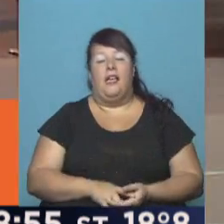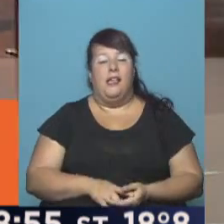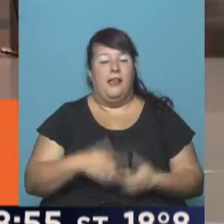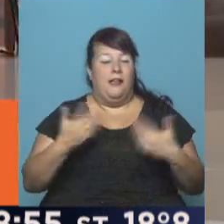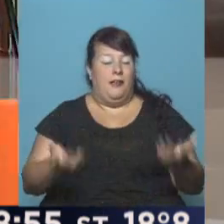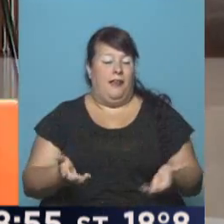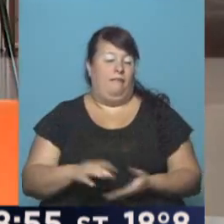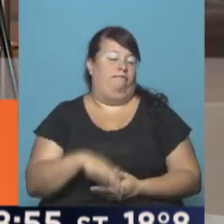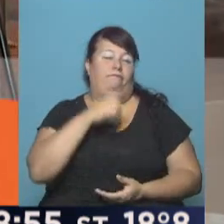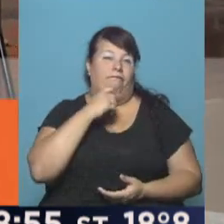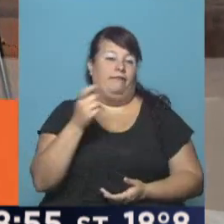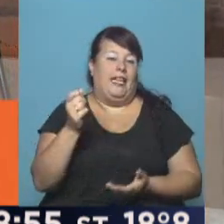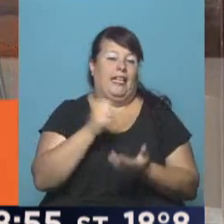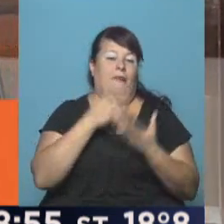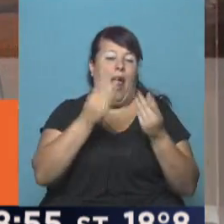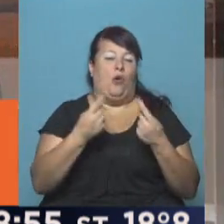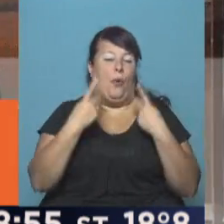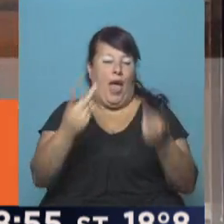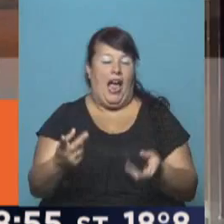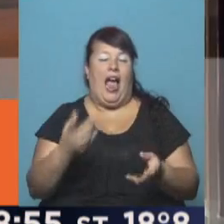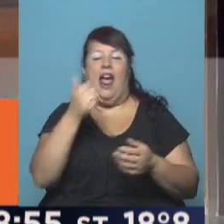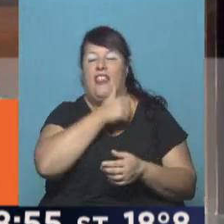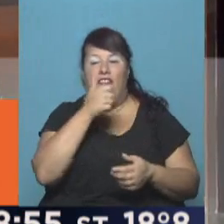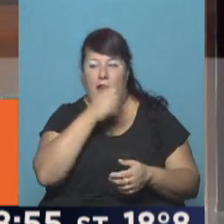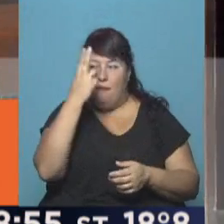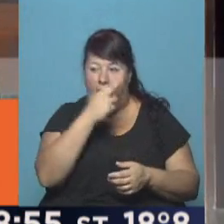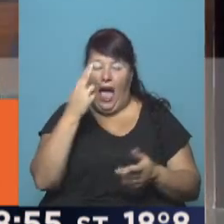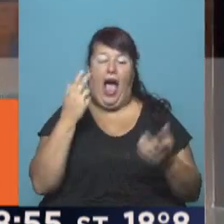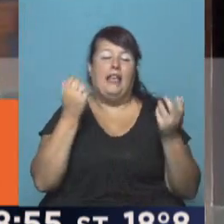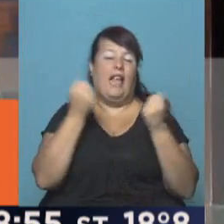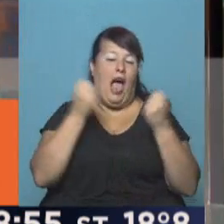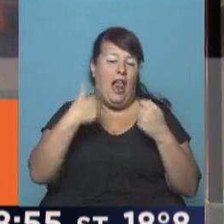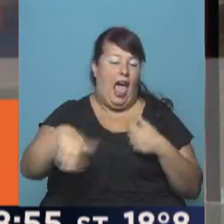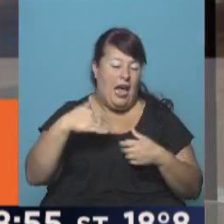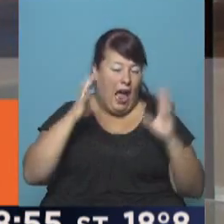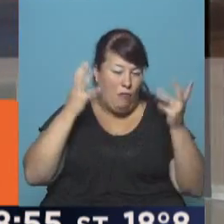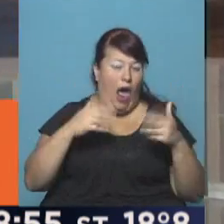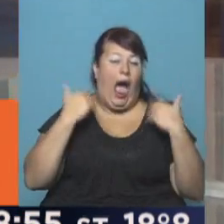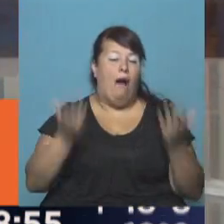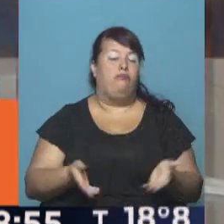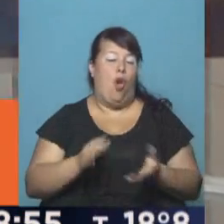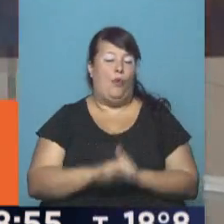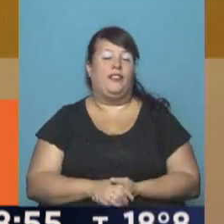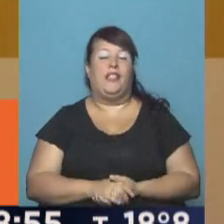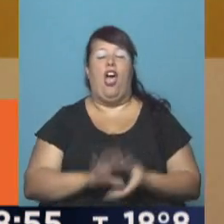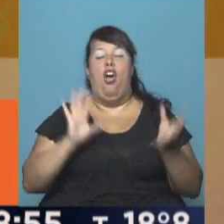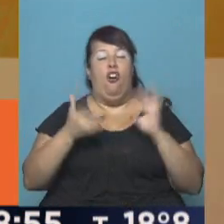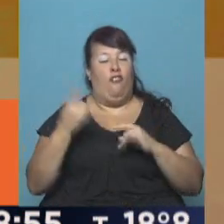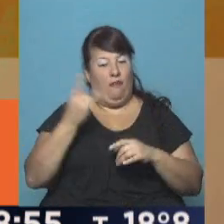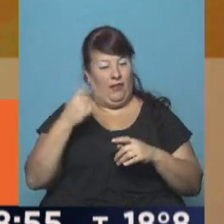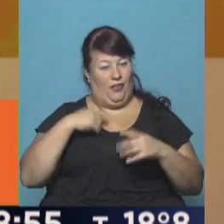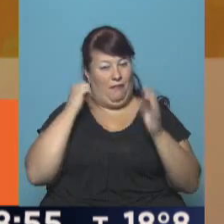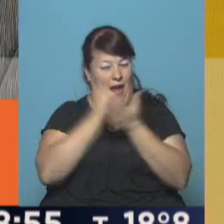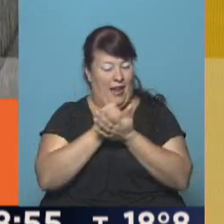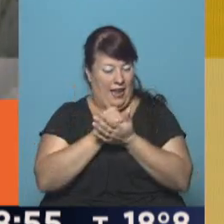por ejemplo tarjetas asistencia pgr o empresas farmacológicas móviles en la vía pública utilizan de una forma ilegal nuestro